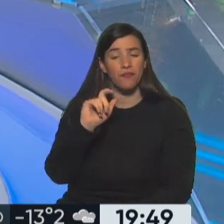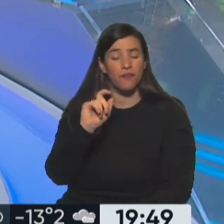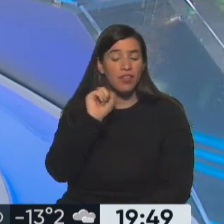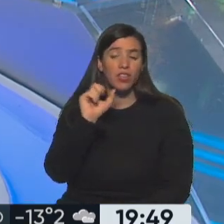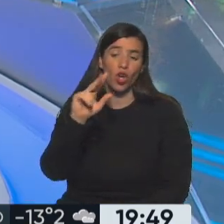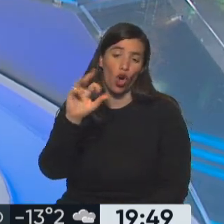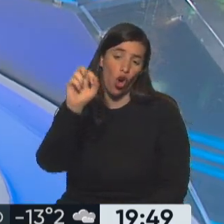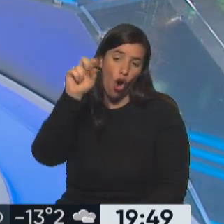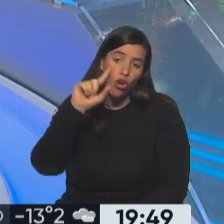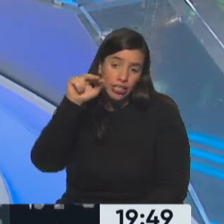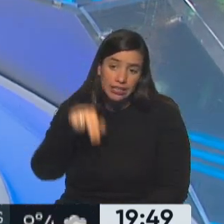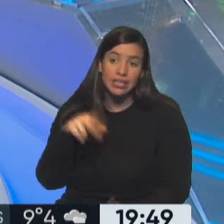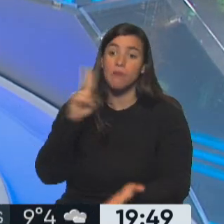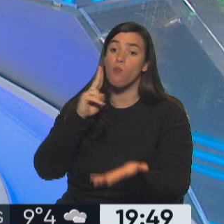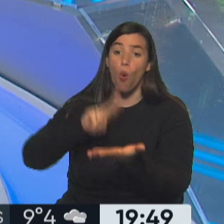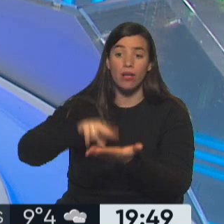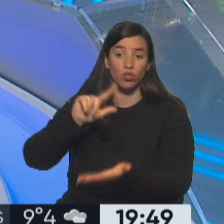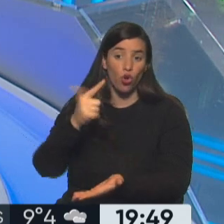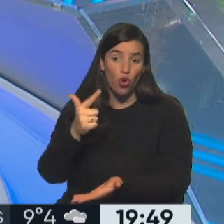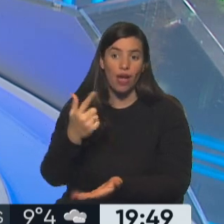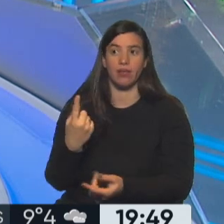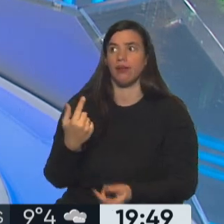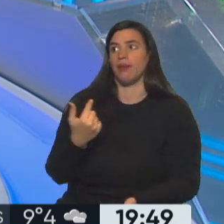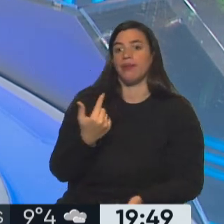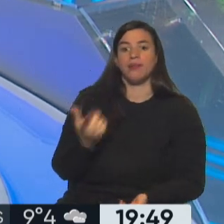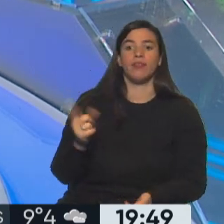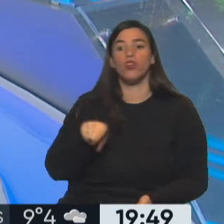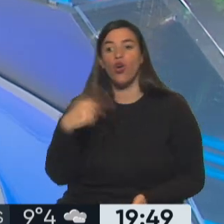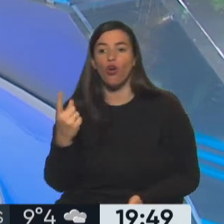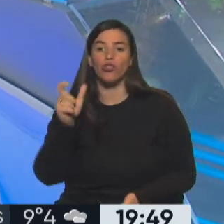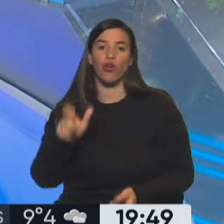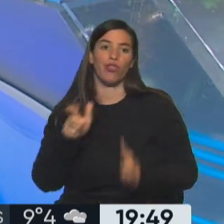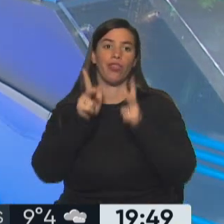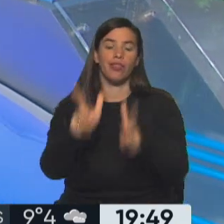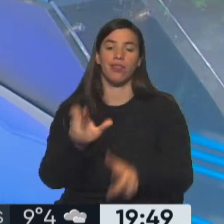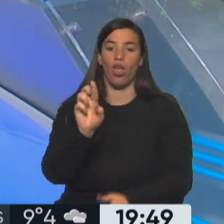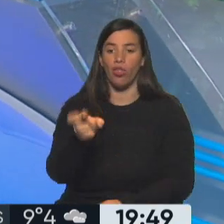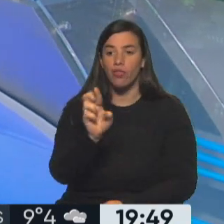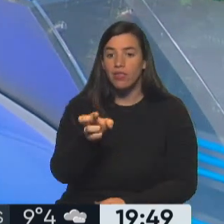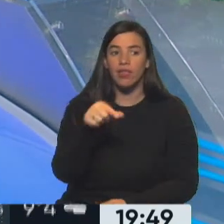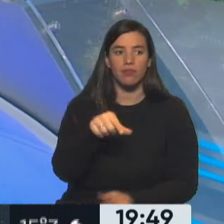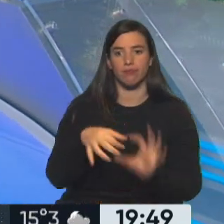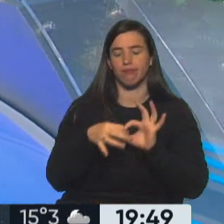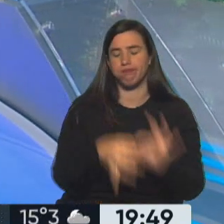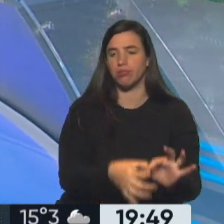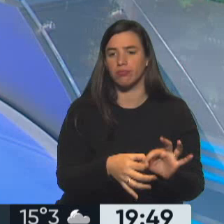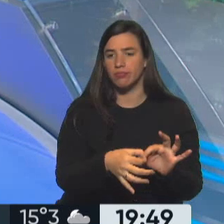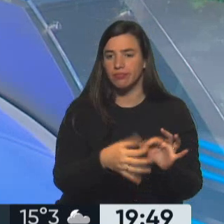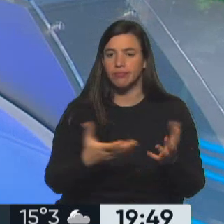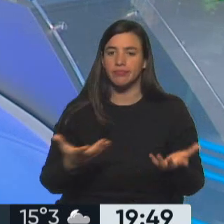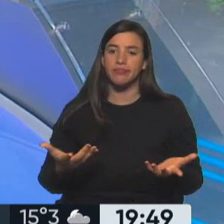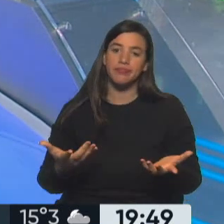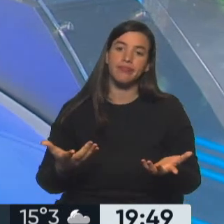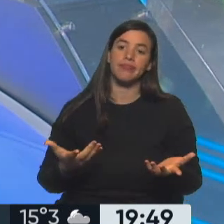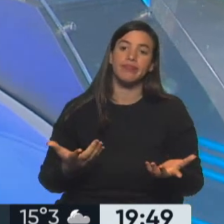impuestos. el Estado no te cobra, que estar planteando la dolarización, que es decir, una moneda que de alguna manera vos terminás mucho más sujeto, ¿no? Pero bueno, creo